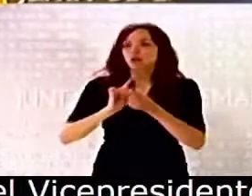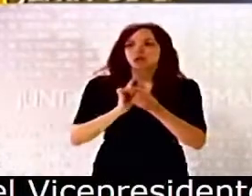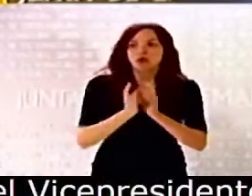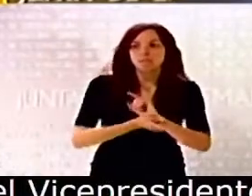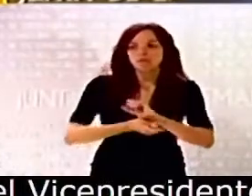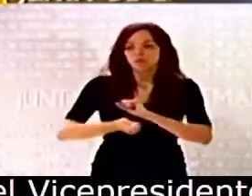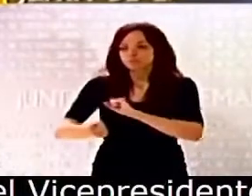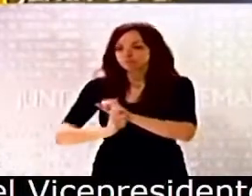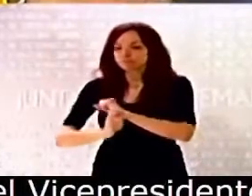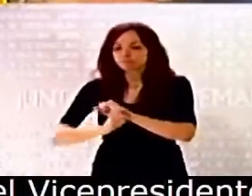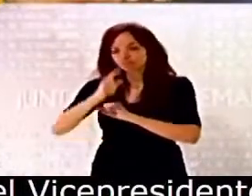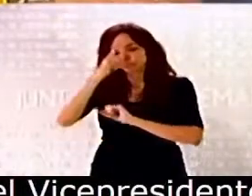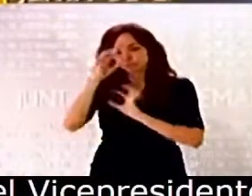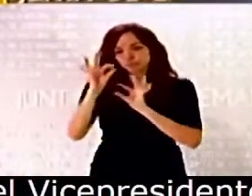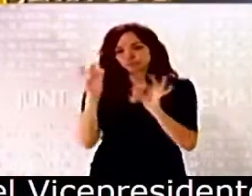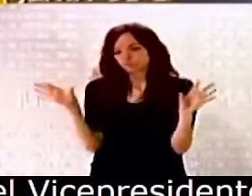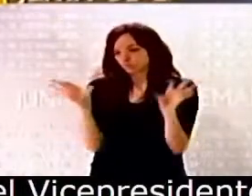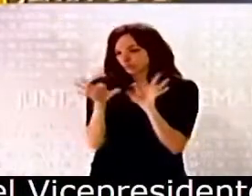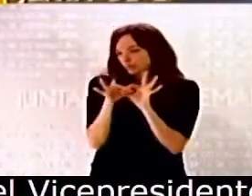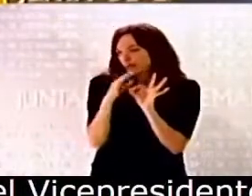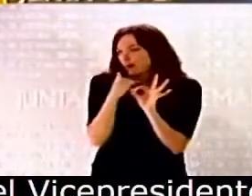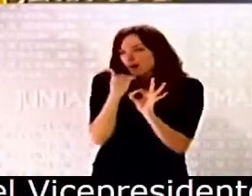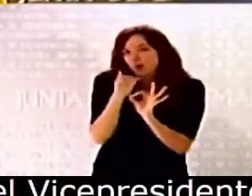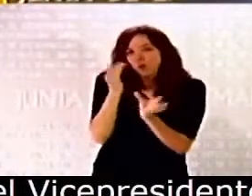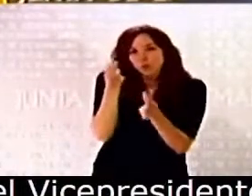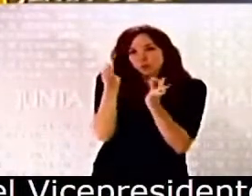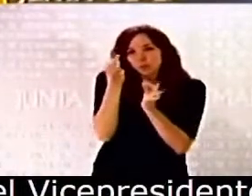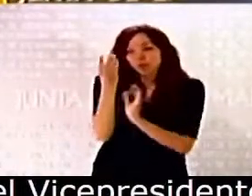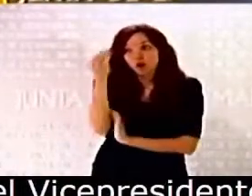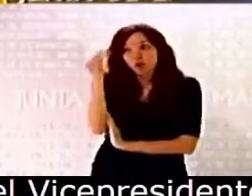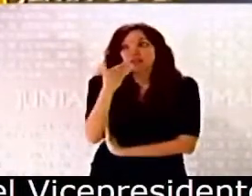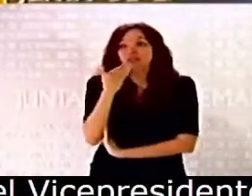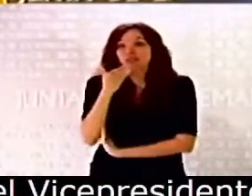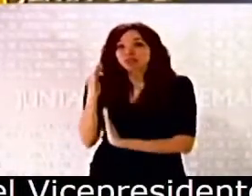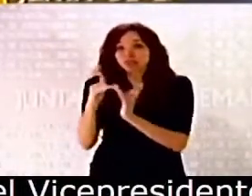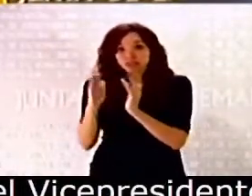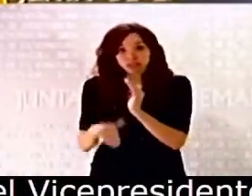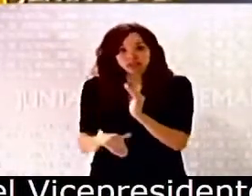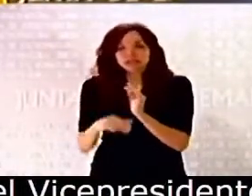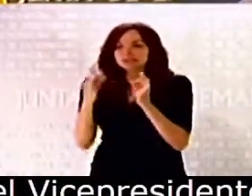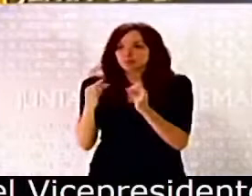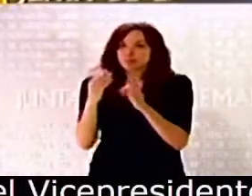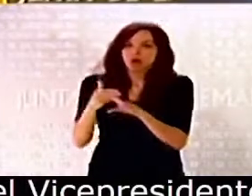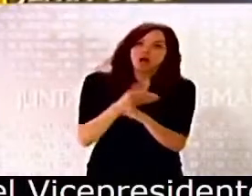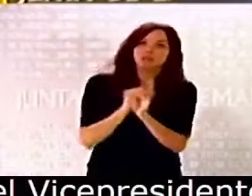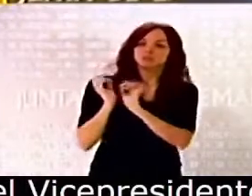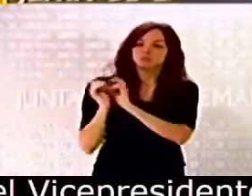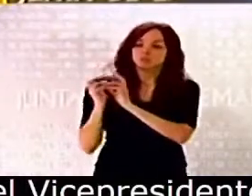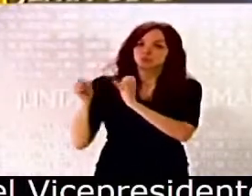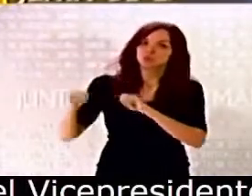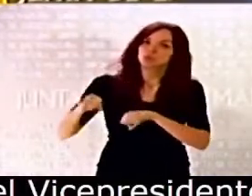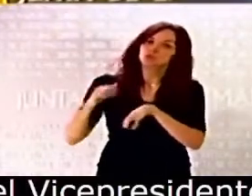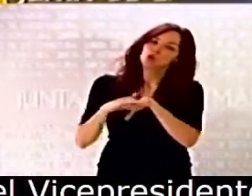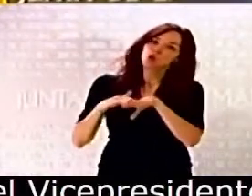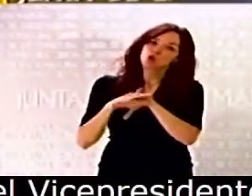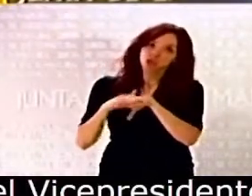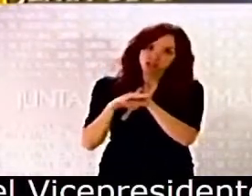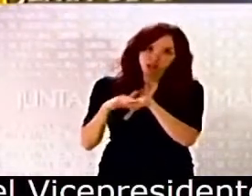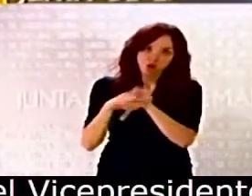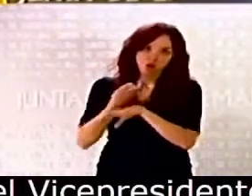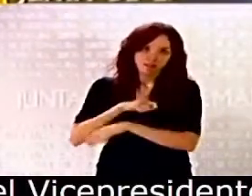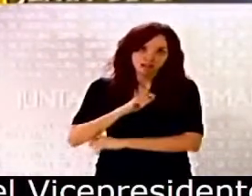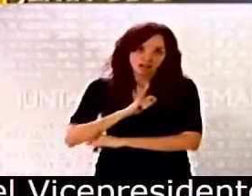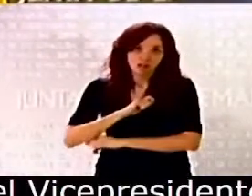que se tomara en torno a esta cuestión concreta de los menores, que siempre sería consensuada con el Gobierno de España en el seno del Consejo Interterritorial, se lo